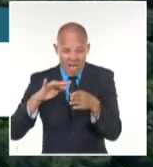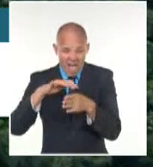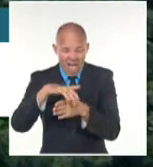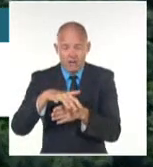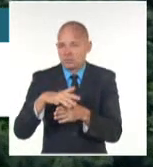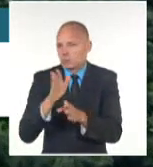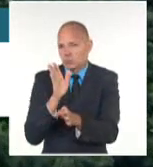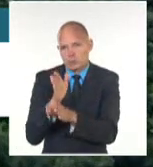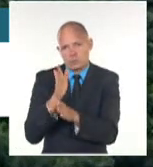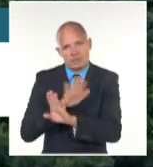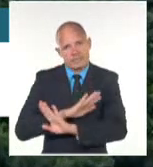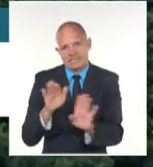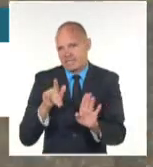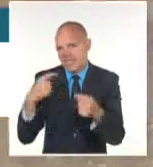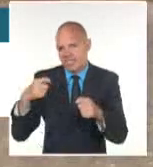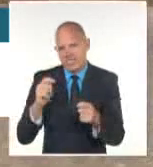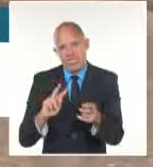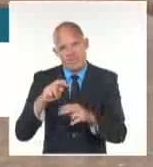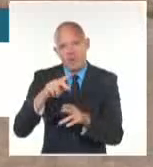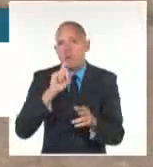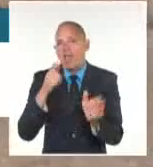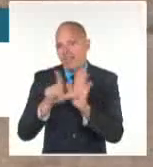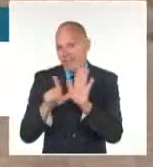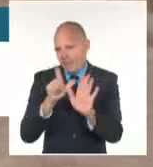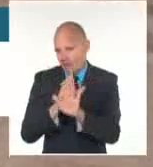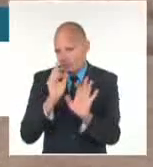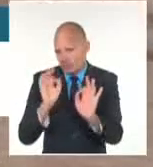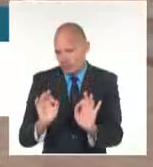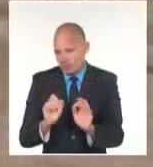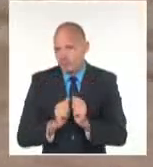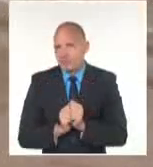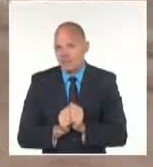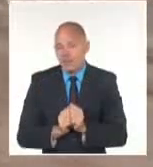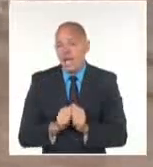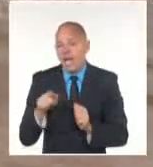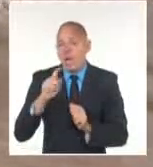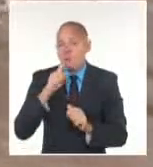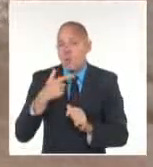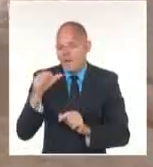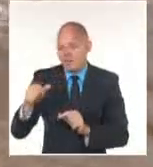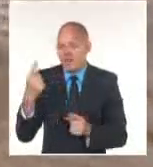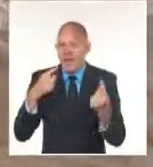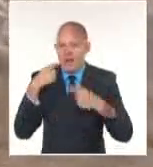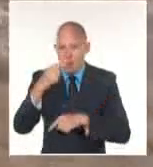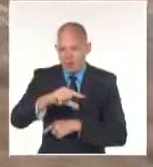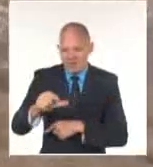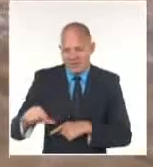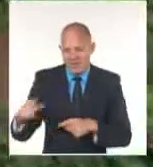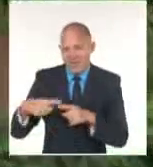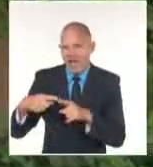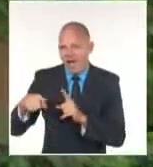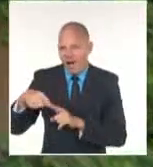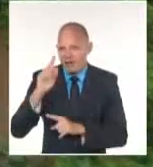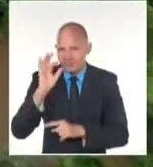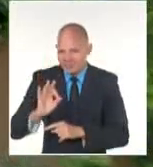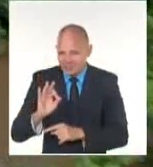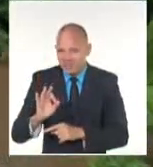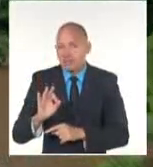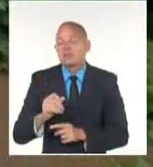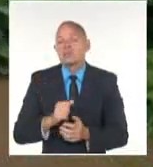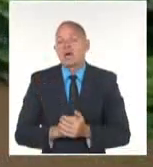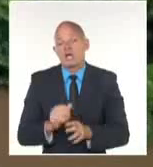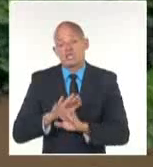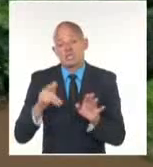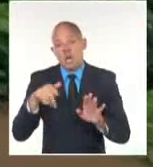enfrenta. La decisión busca impedir o al menos dificultar el tránsito a través de esa vasta zona que bordea a Colombia.